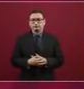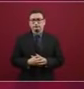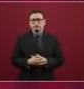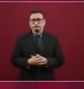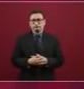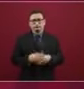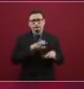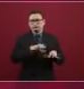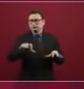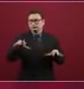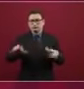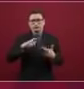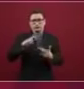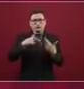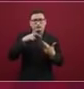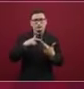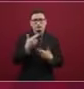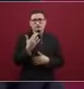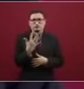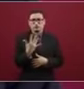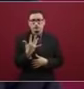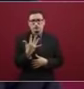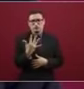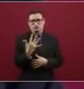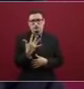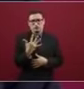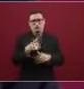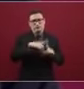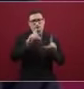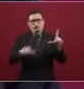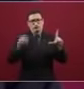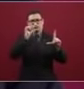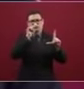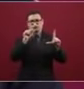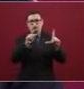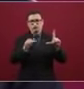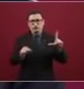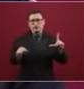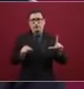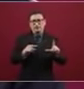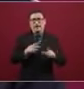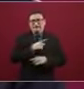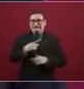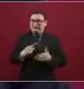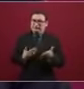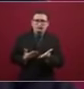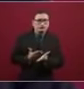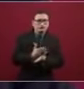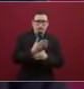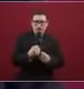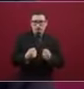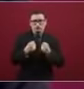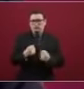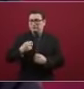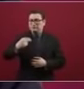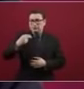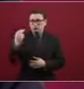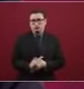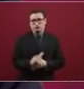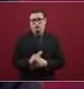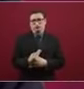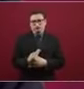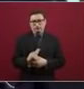50 regiones como esas en el país que requieren una intervención emergente,